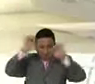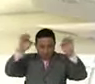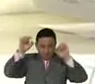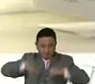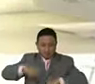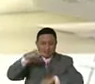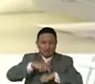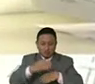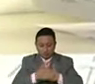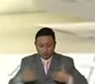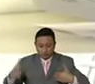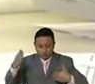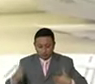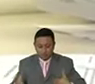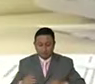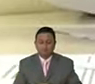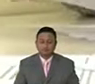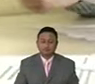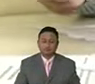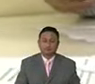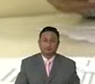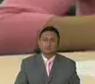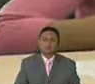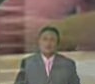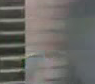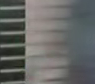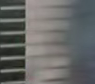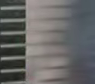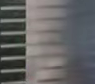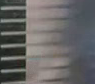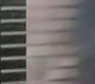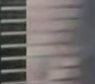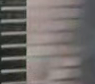legislativo, informó Alison Corral.